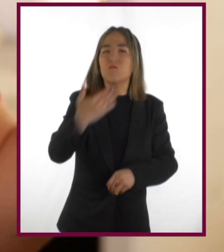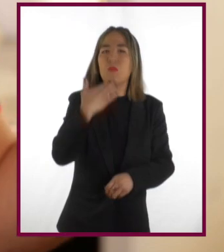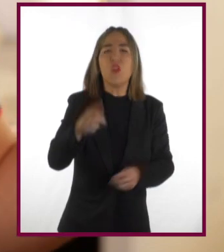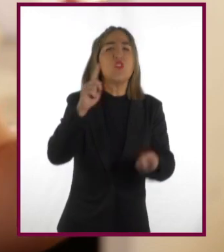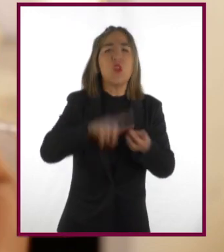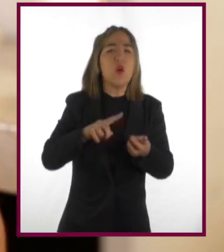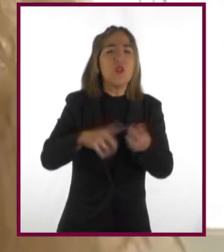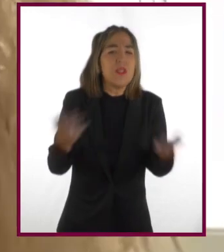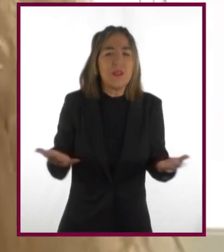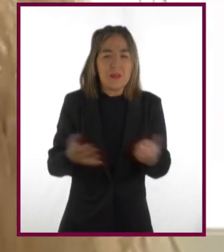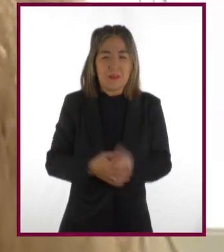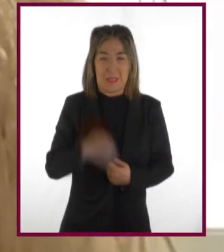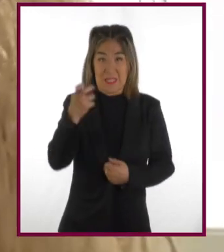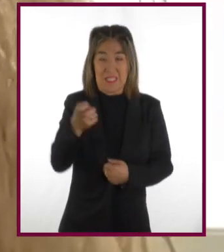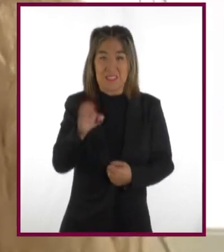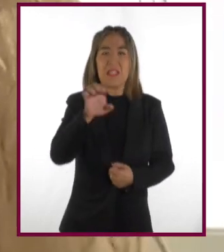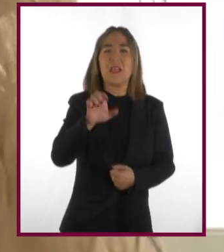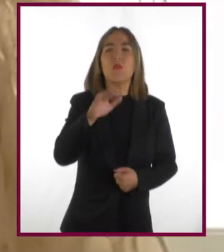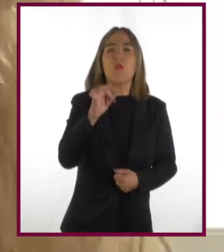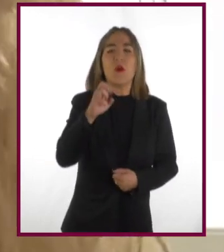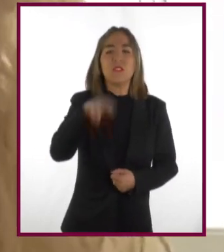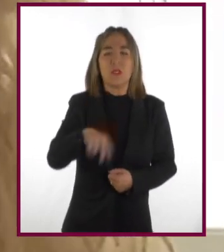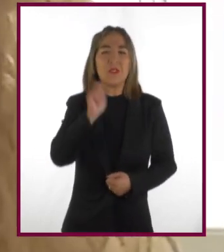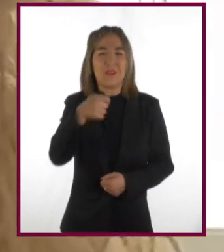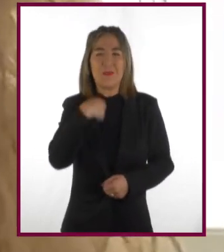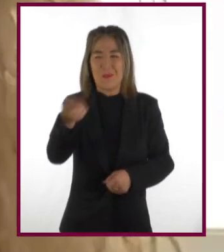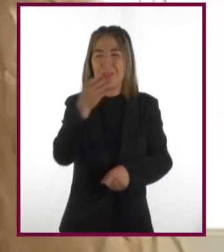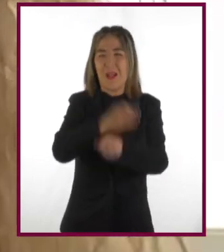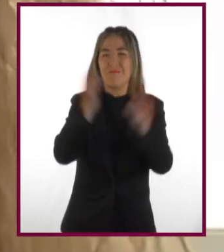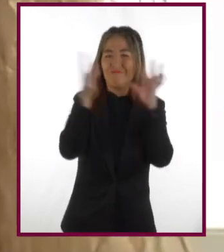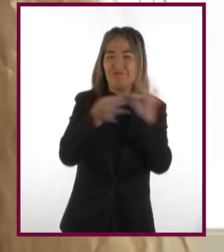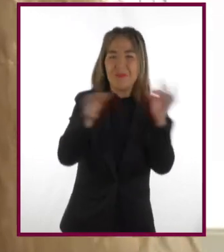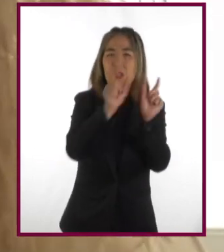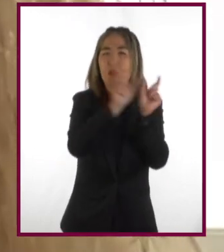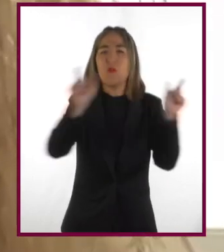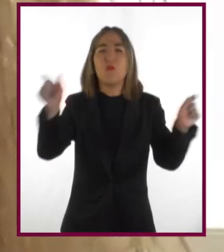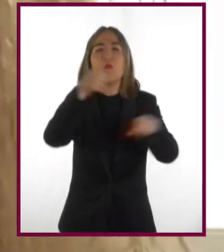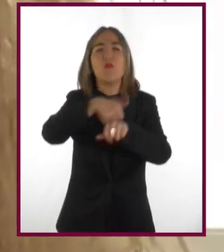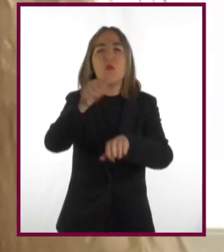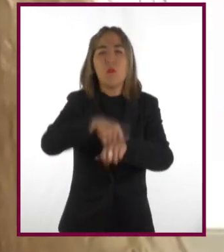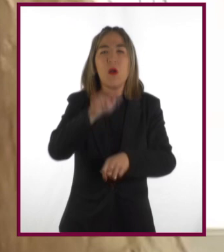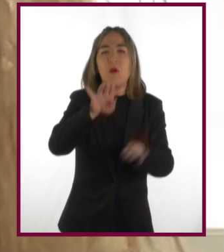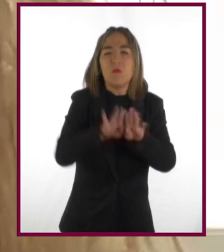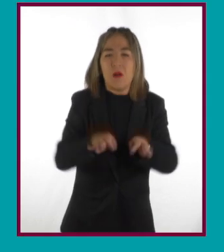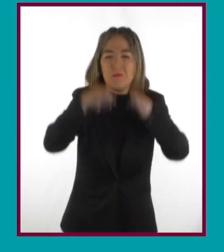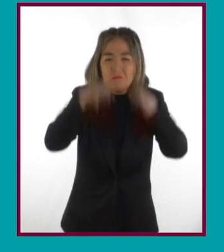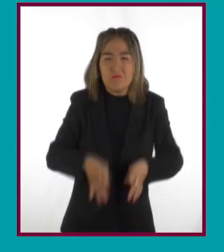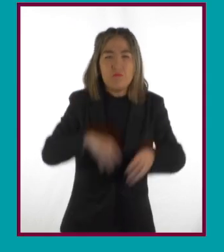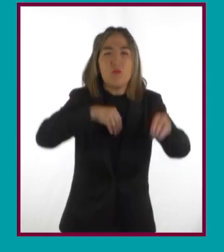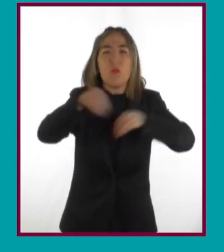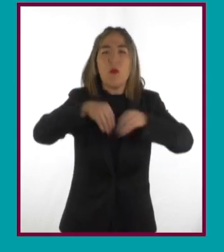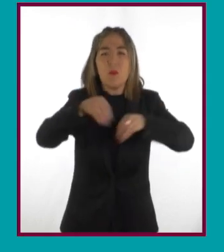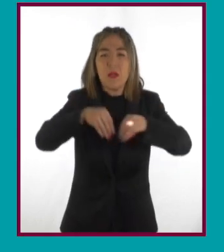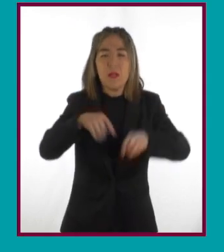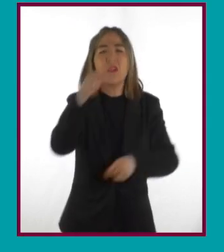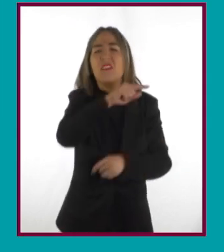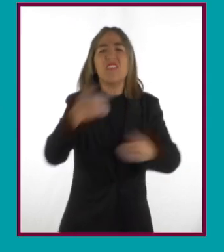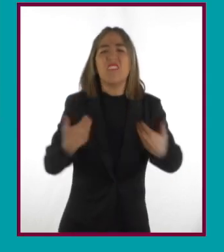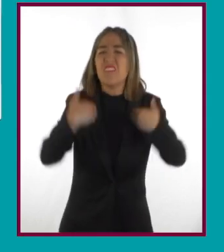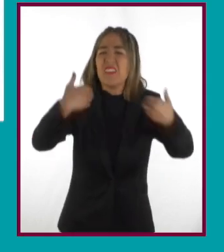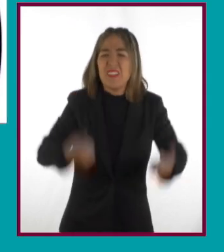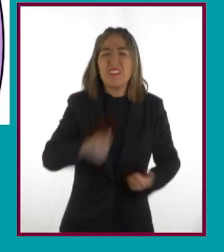aplicables o dónde se aplican? Claro, estas ecuaciones, como te decía, describen el movimiento de los fluidos reales. Entonces,